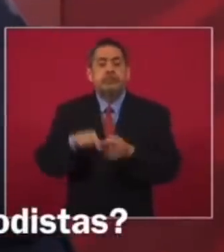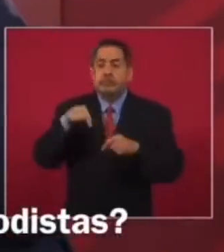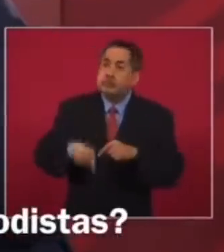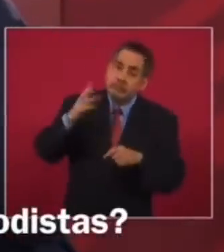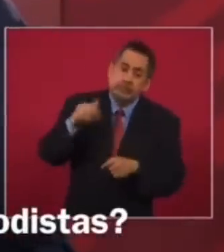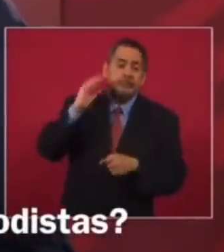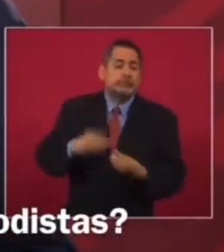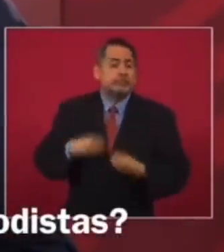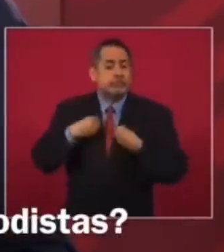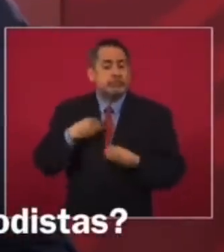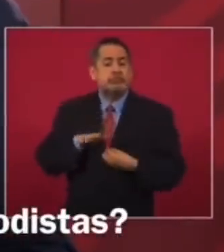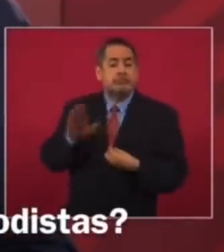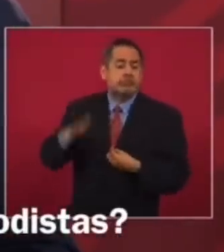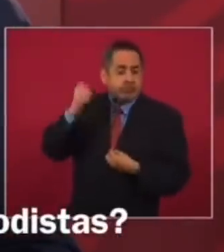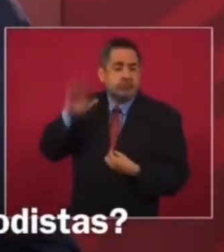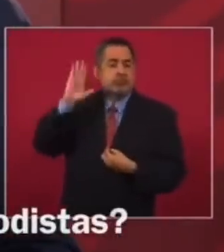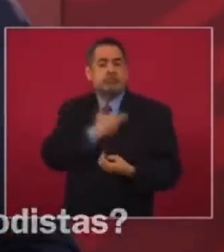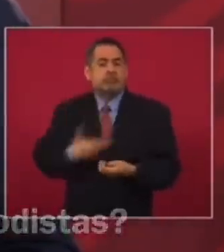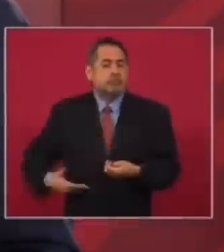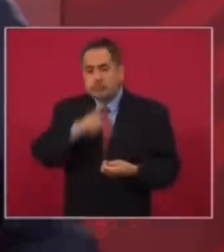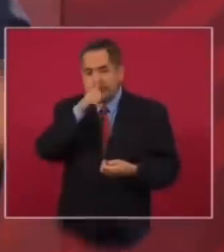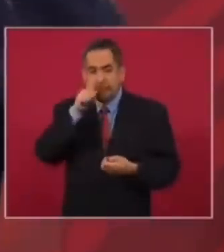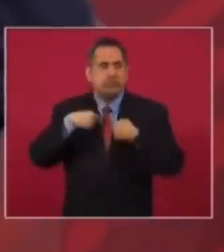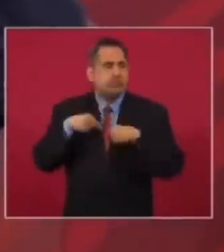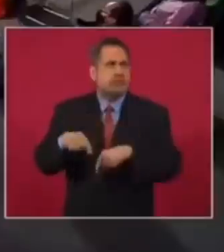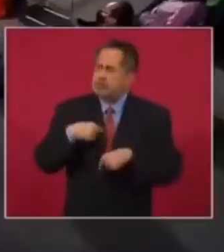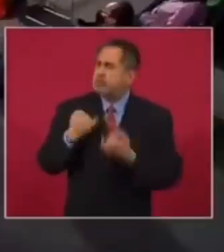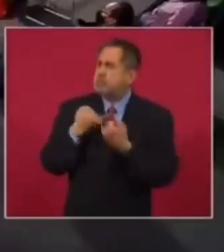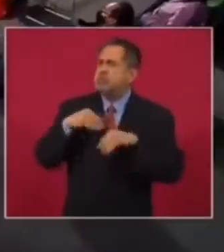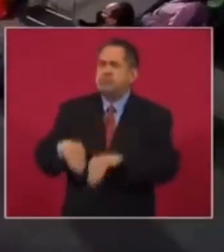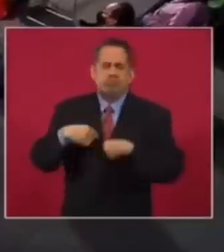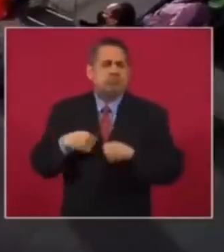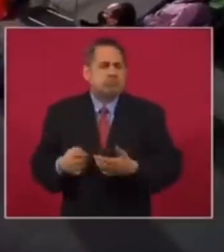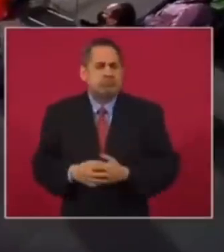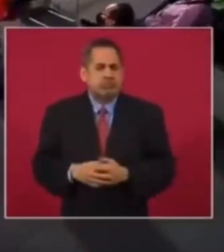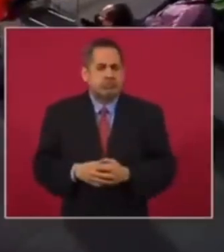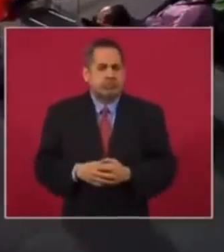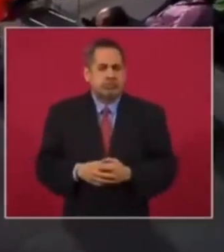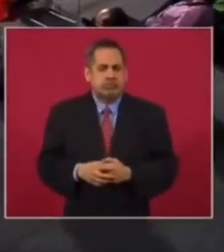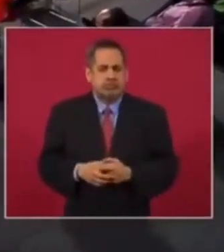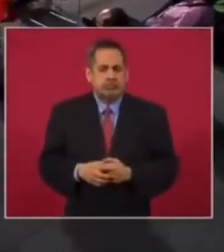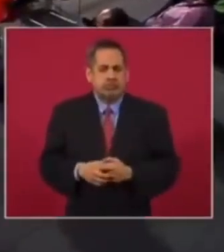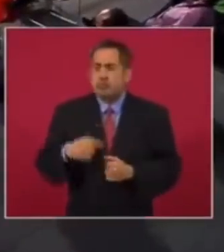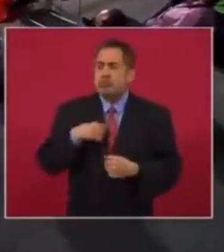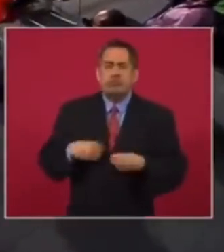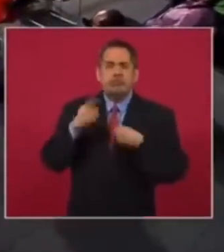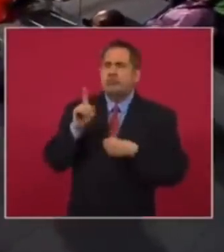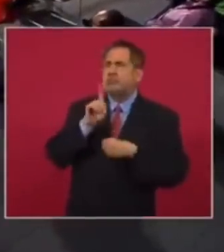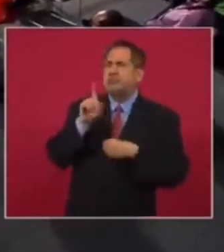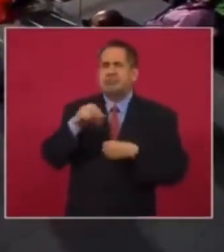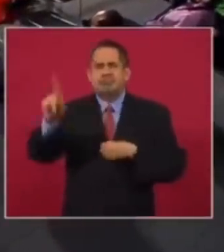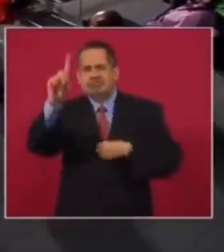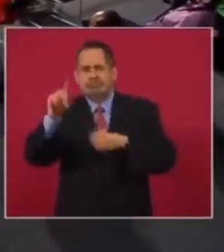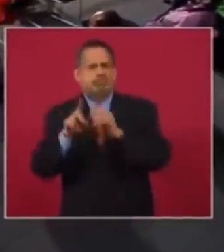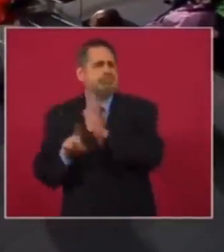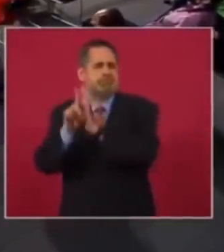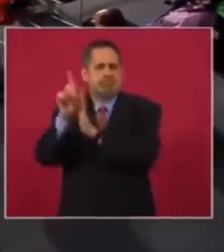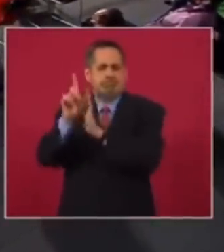vivió y juárez y vivo en un departamento